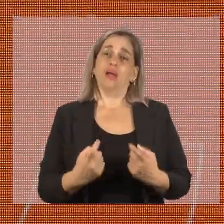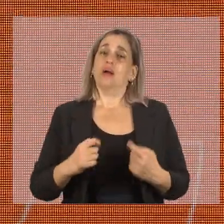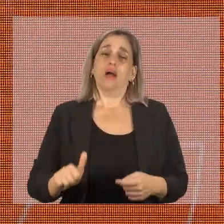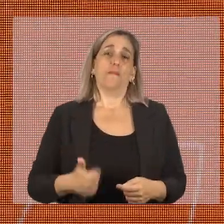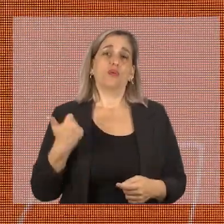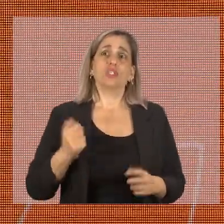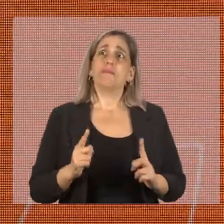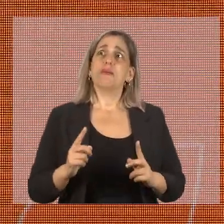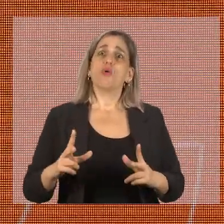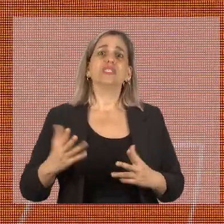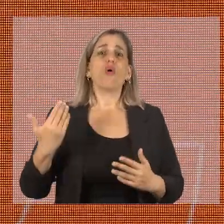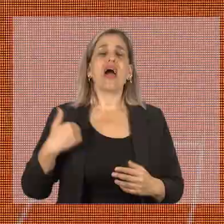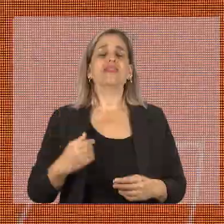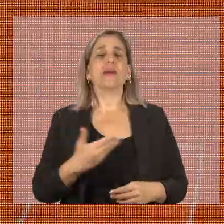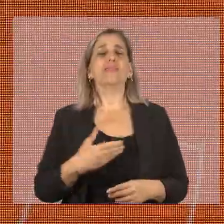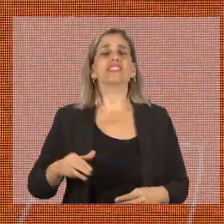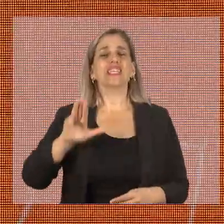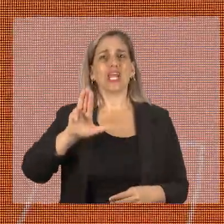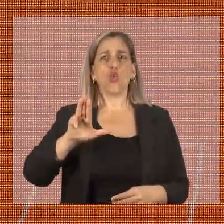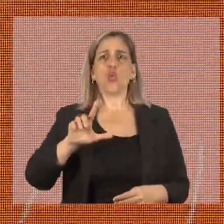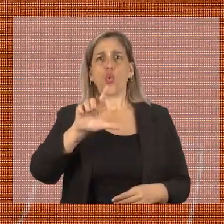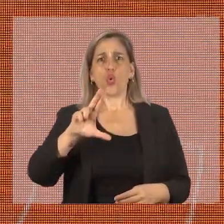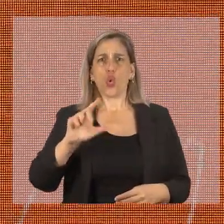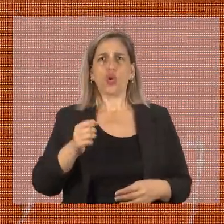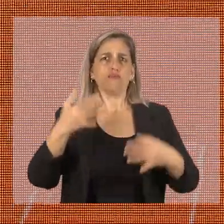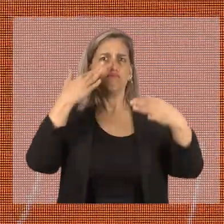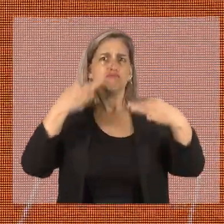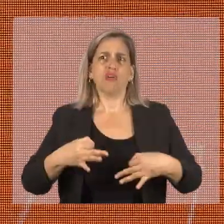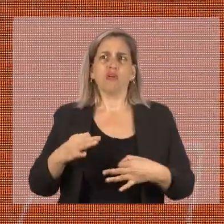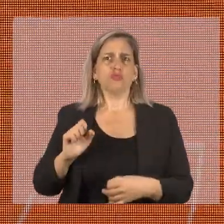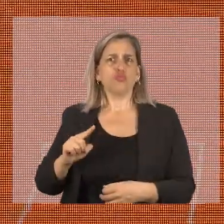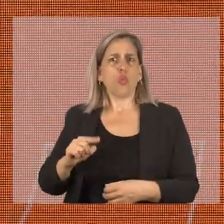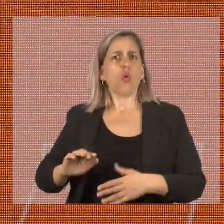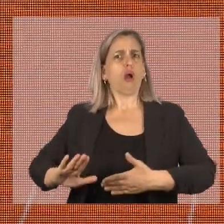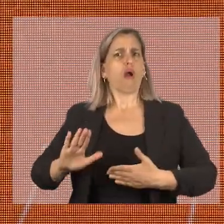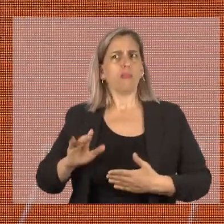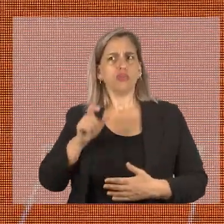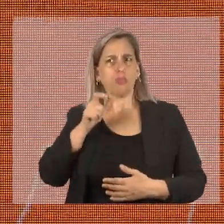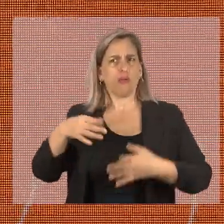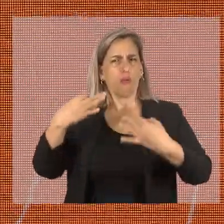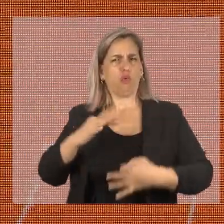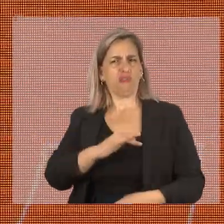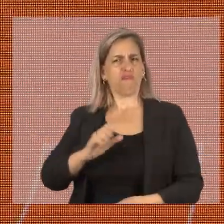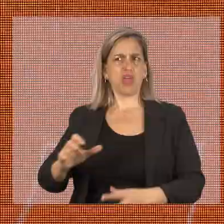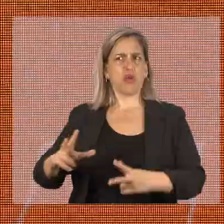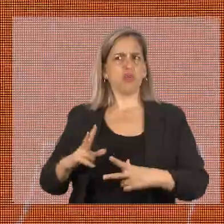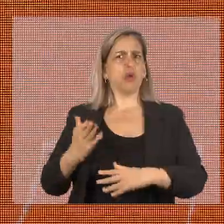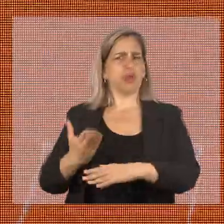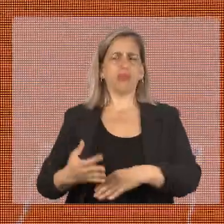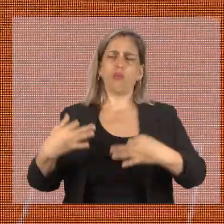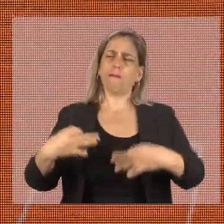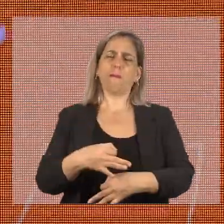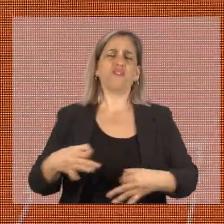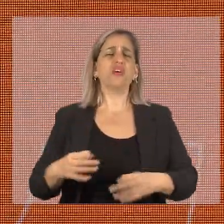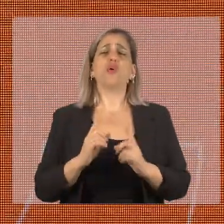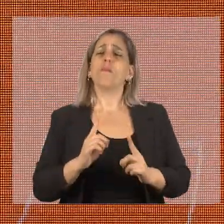Nosotros tenemos que aprovechar, como hicimos con el presidente Lula, que la verdad que se ha comportado fiel a su palabra en las cosas que le pedimos. Tenemos que hacer